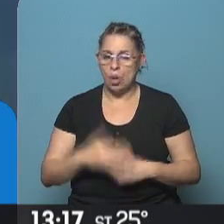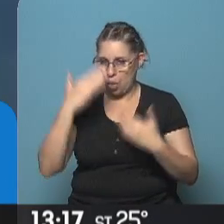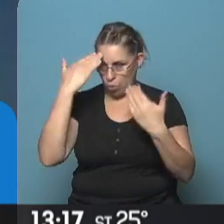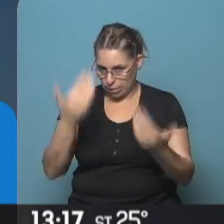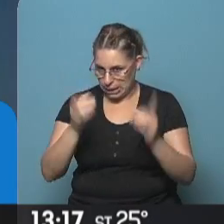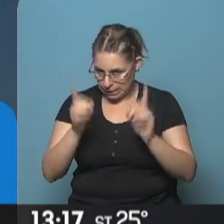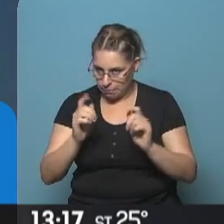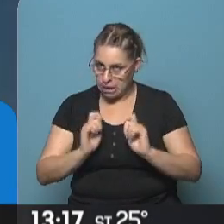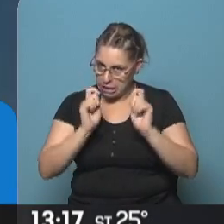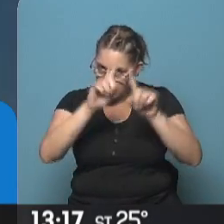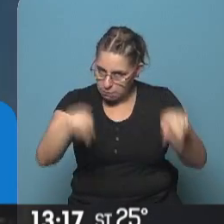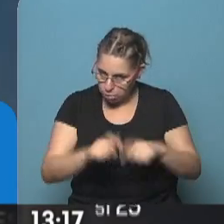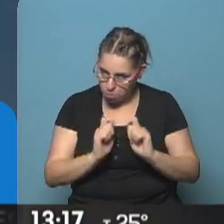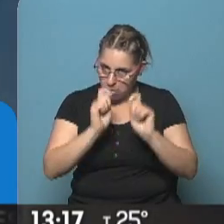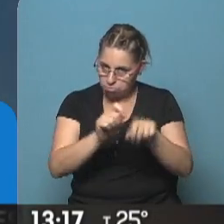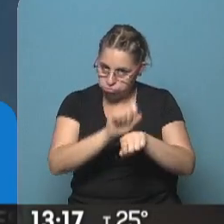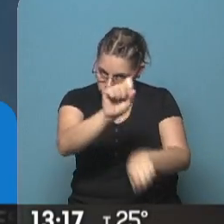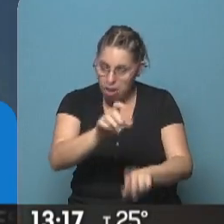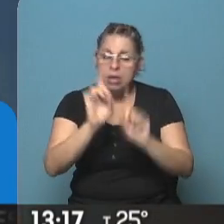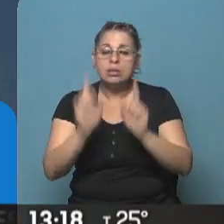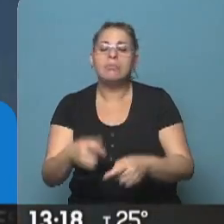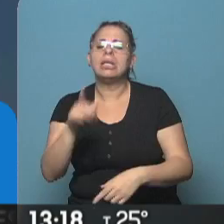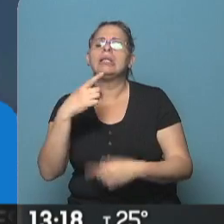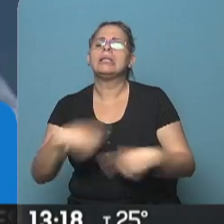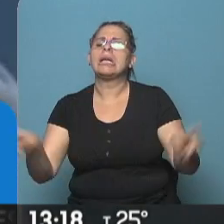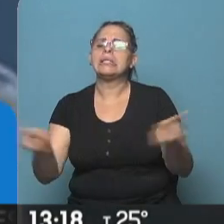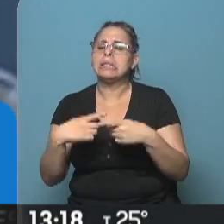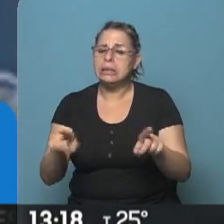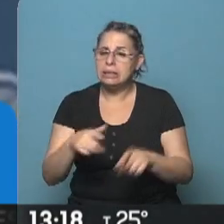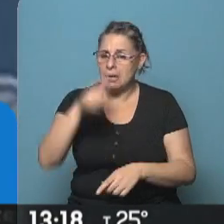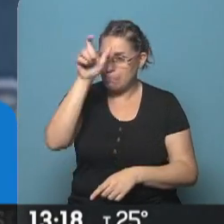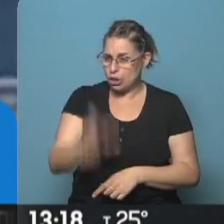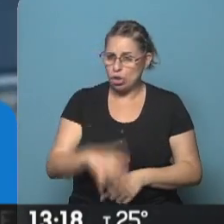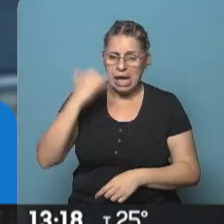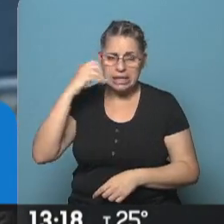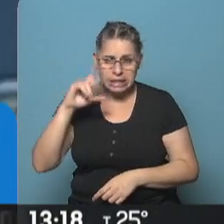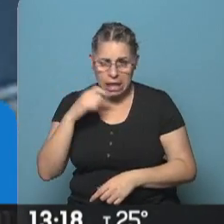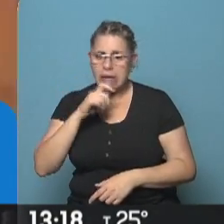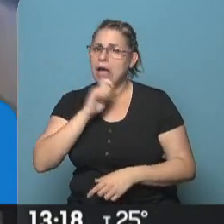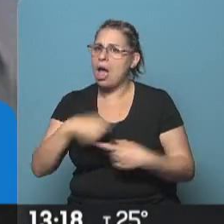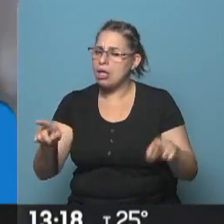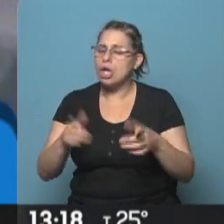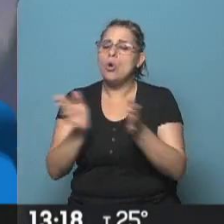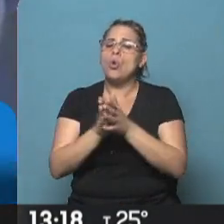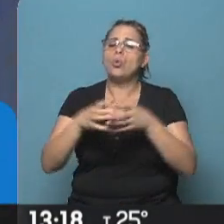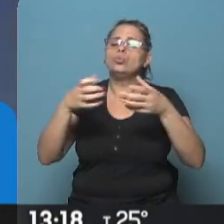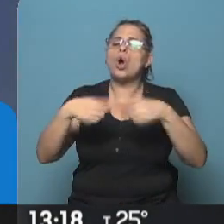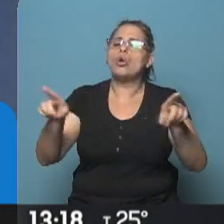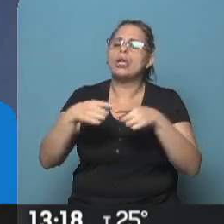además de entregándole este diploma, con un recital que va a brindar el propio Ramón Ayala junto a la Orquesta de la